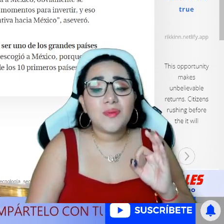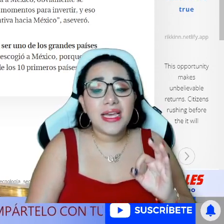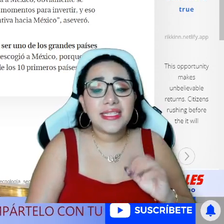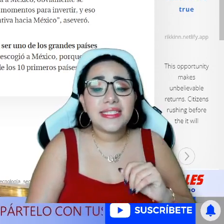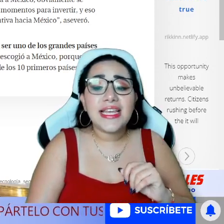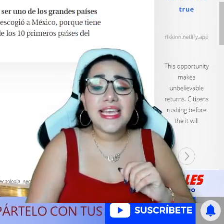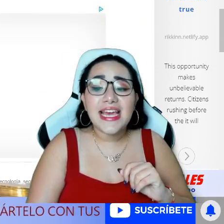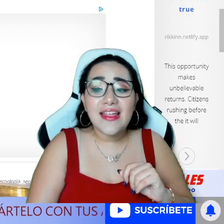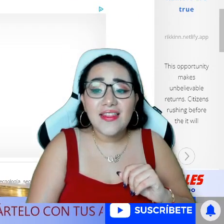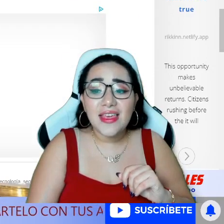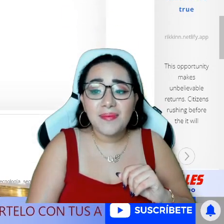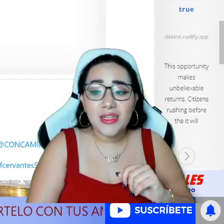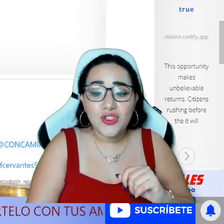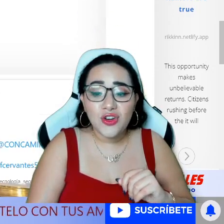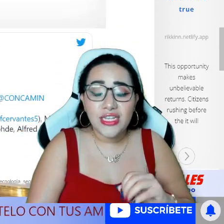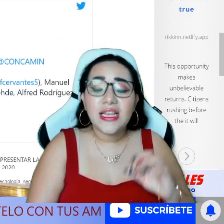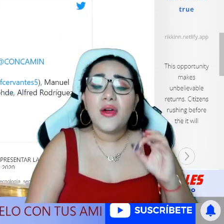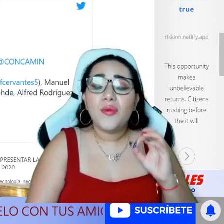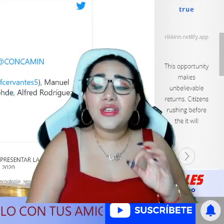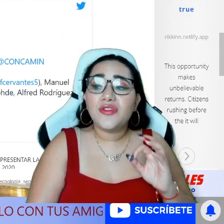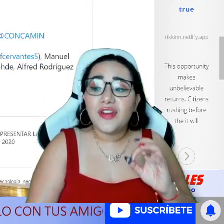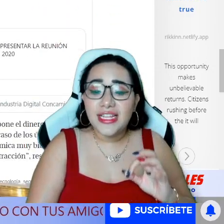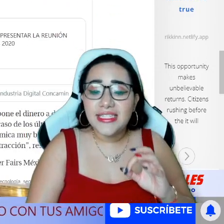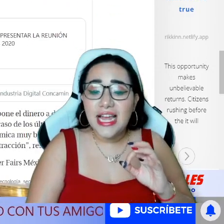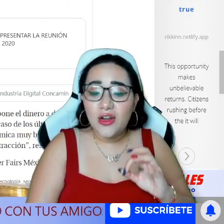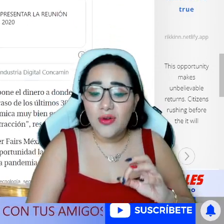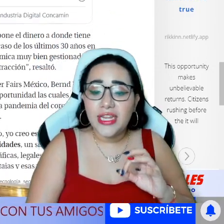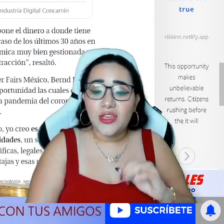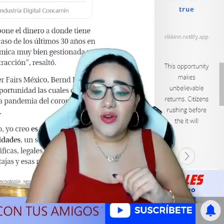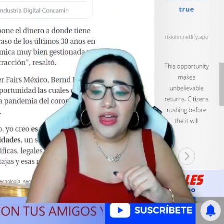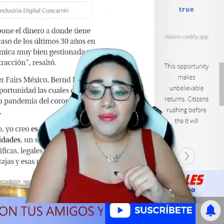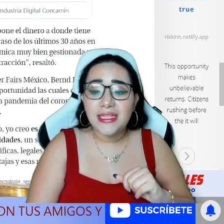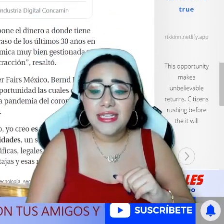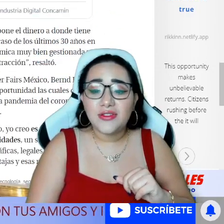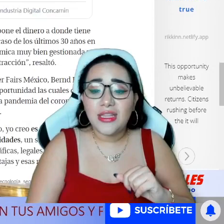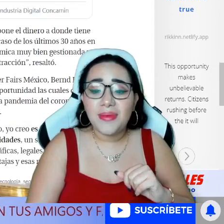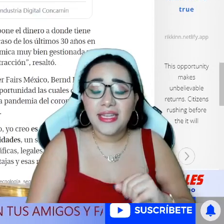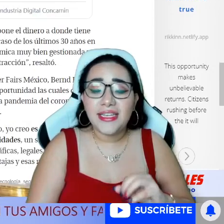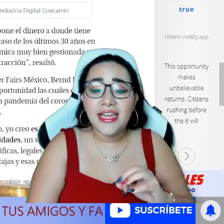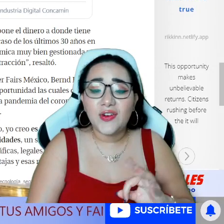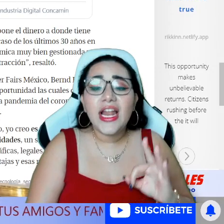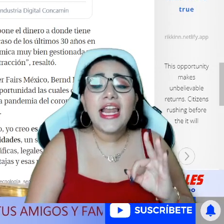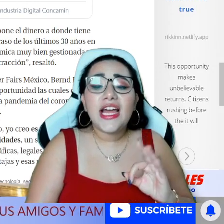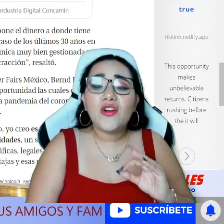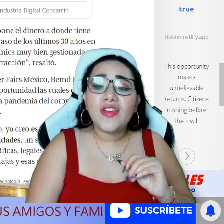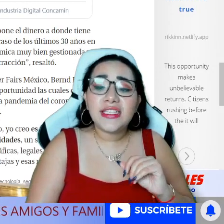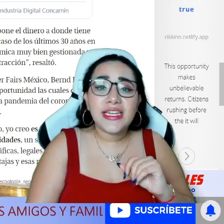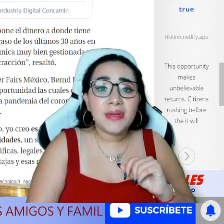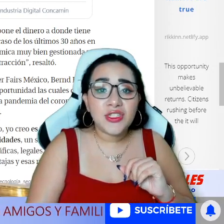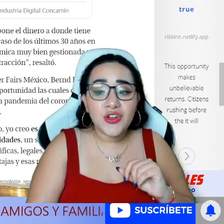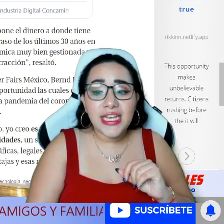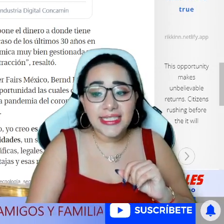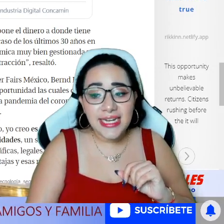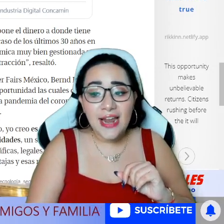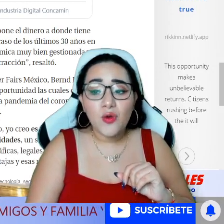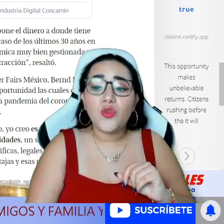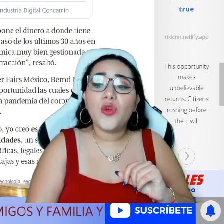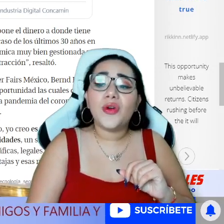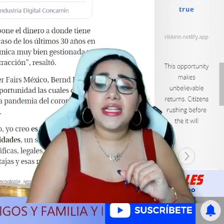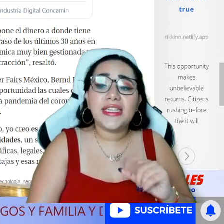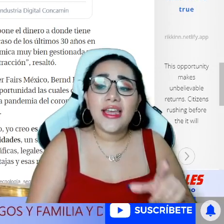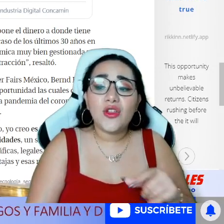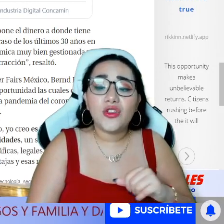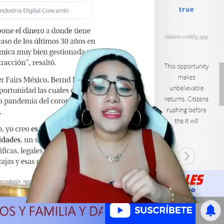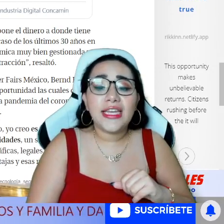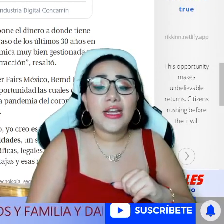de los grandes países de llegada de inversiones por eso francia lo eligió además de eso también dijeron la confianza y la inversión es claro